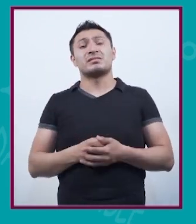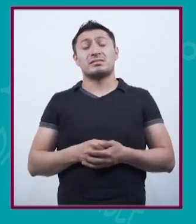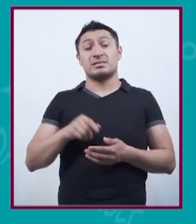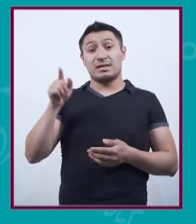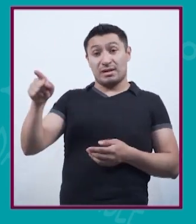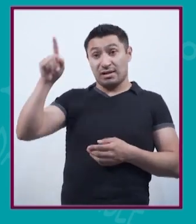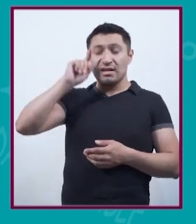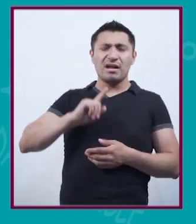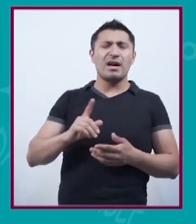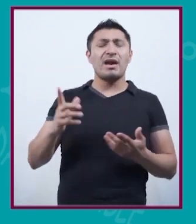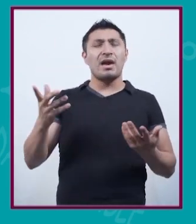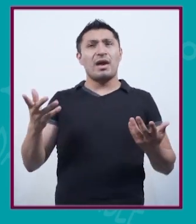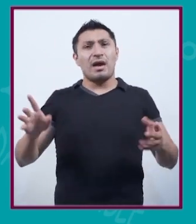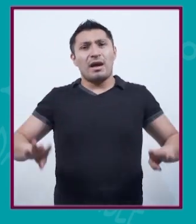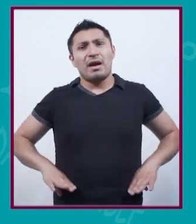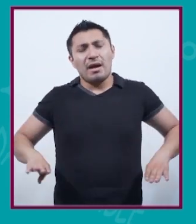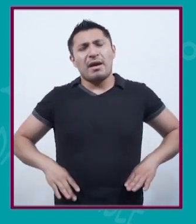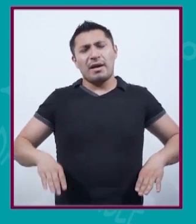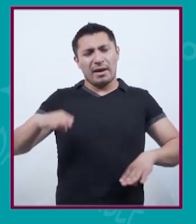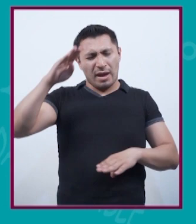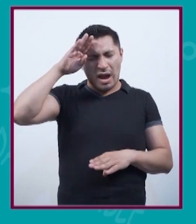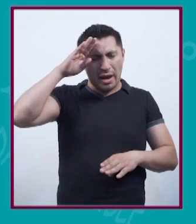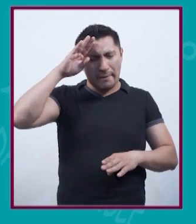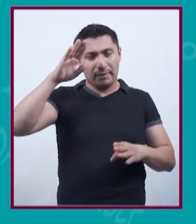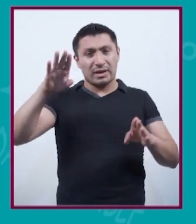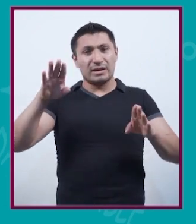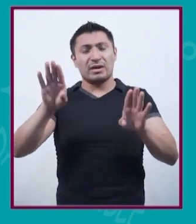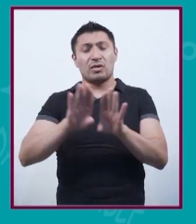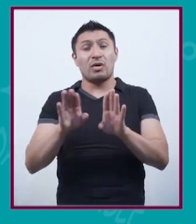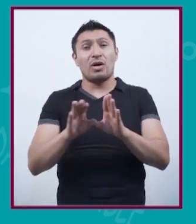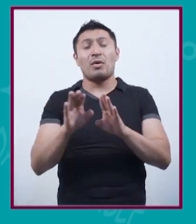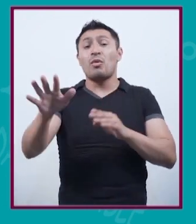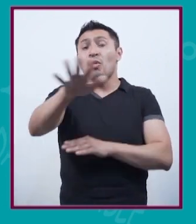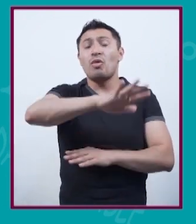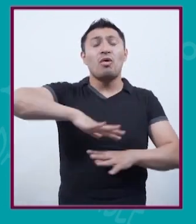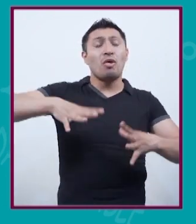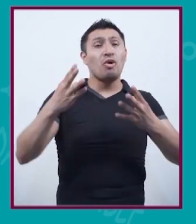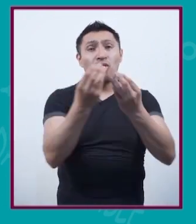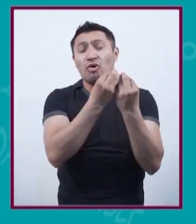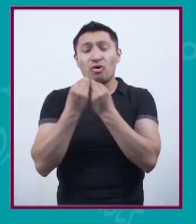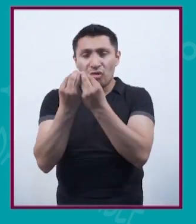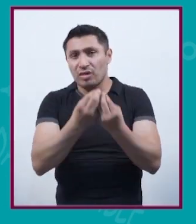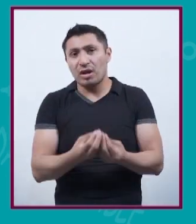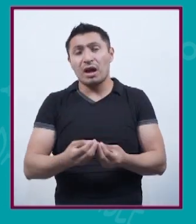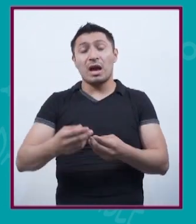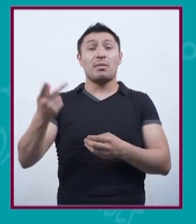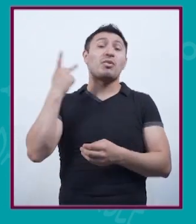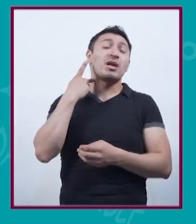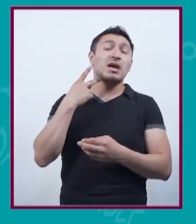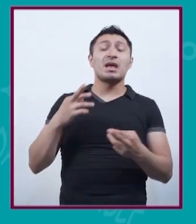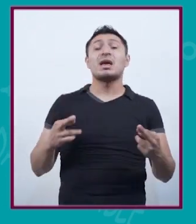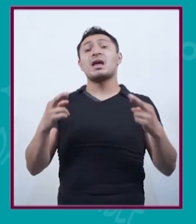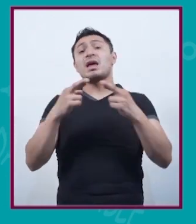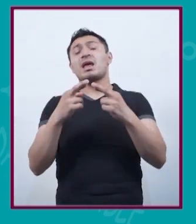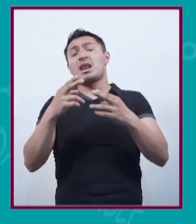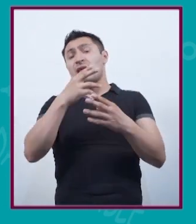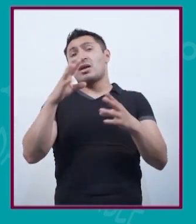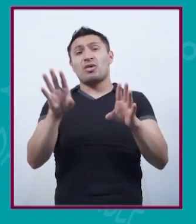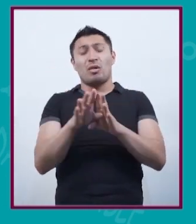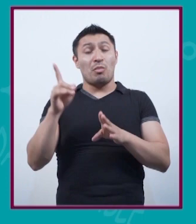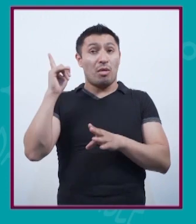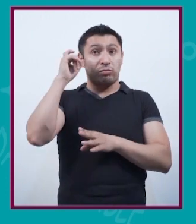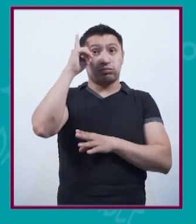la época que le tocó vivir? Gabriela Mistral tiene un pensamiento social, un